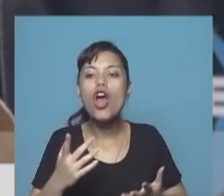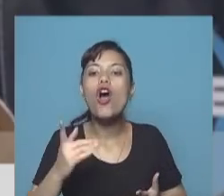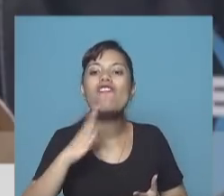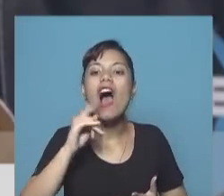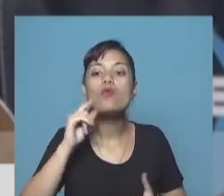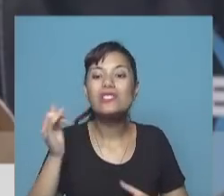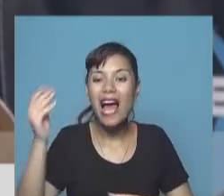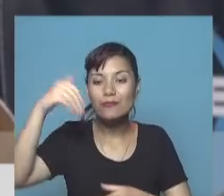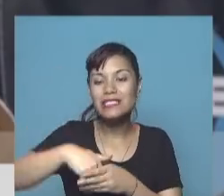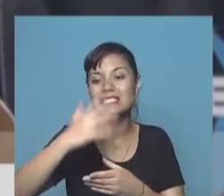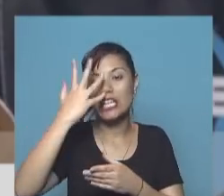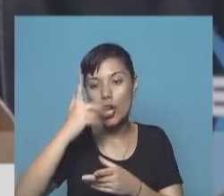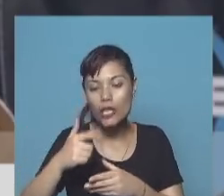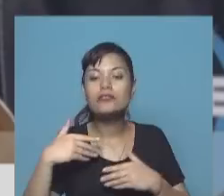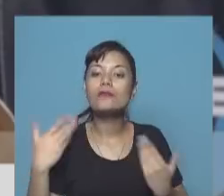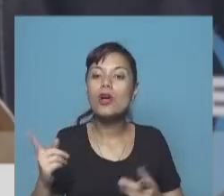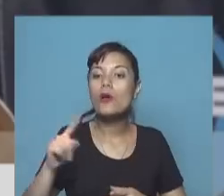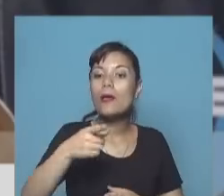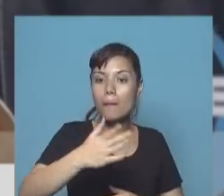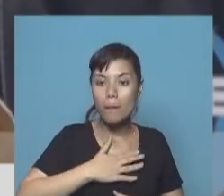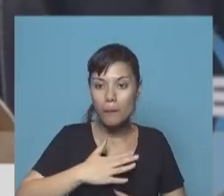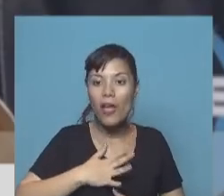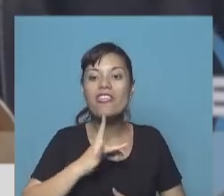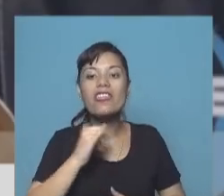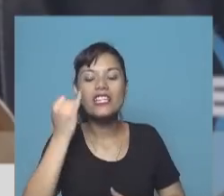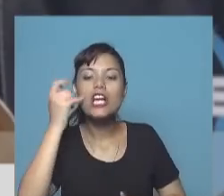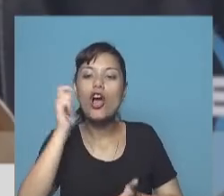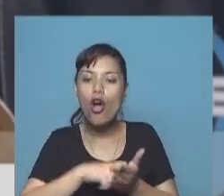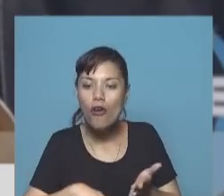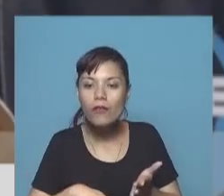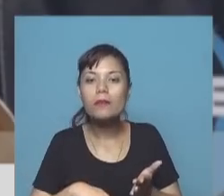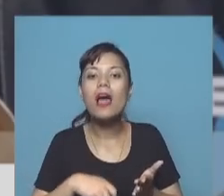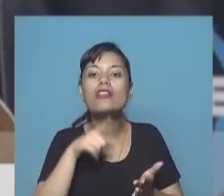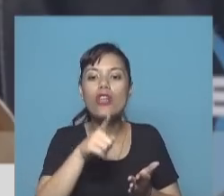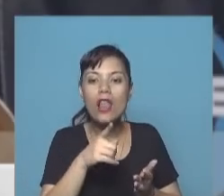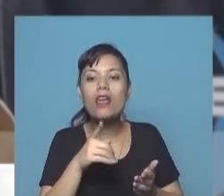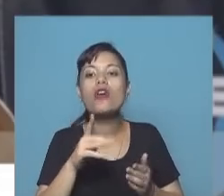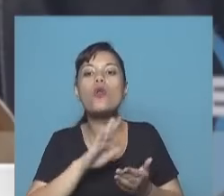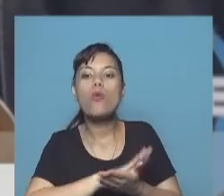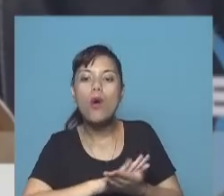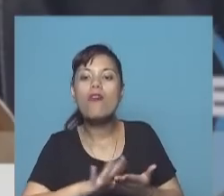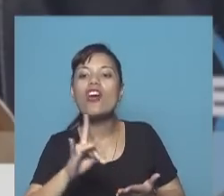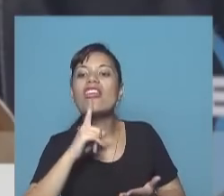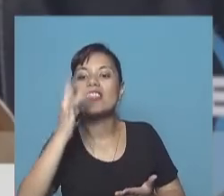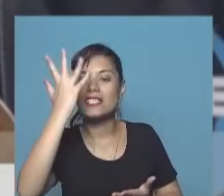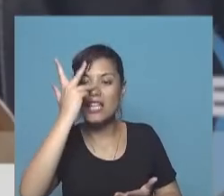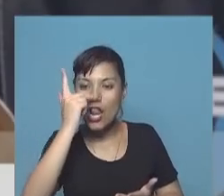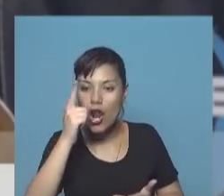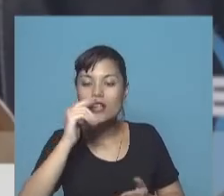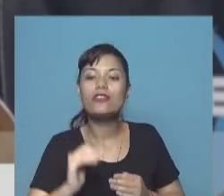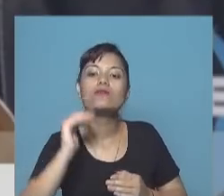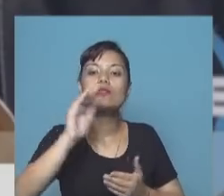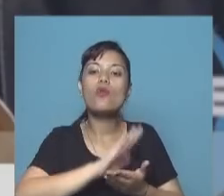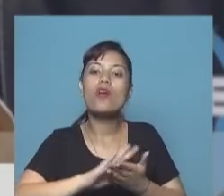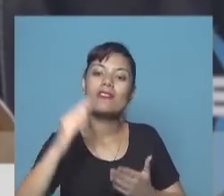Bauza con San Lorenzo. Es decir, que el propio entrenador ya está confirmando que va a ser el nuevo DT de San Lorenzo. Ascendió a